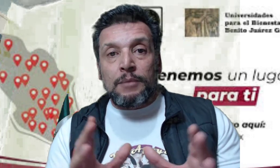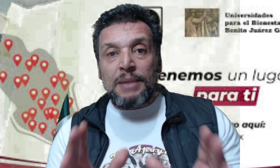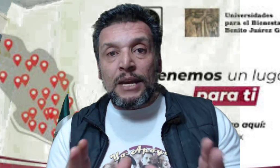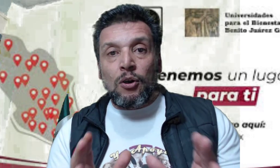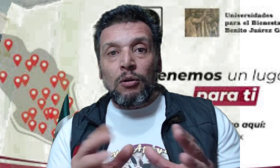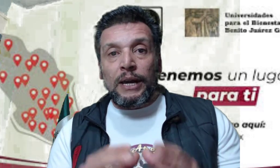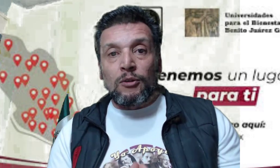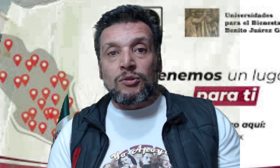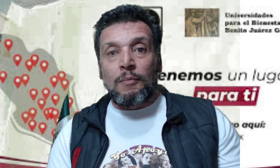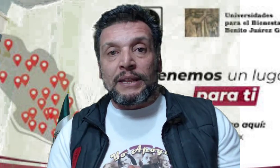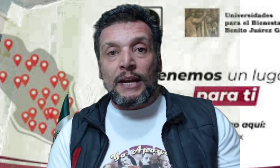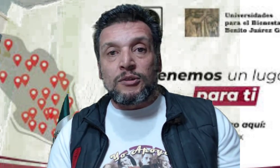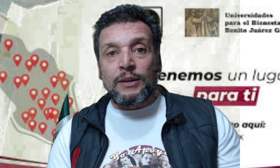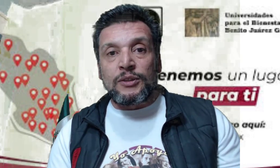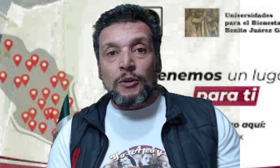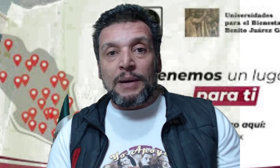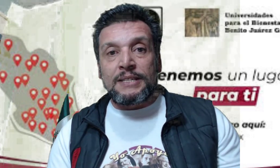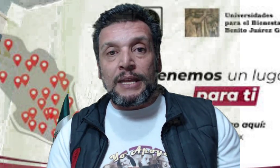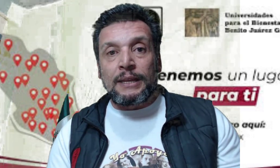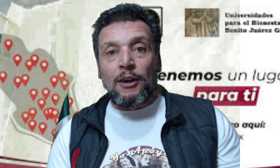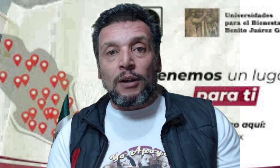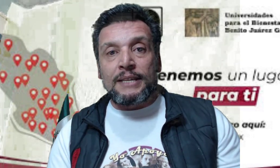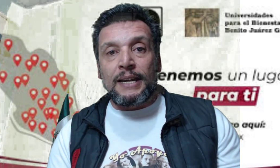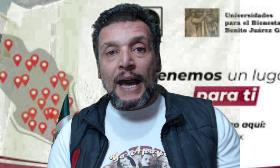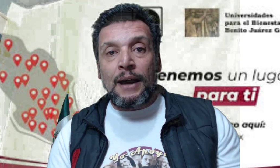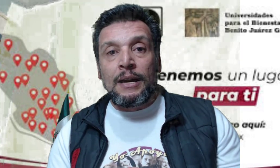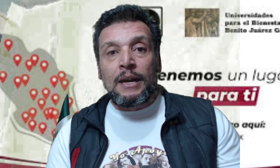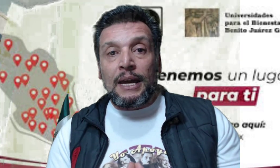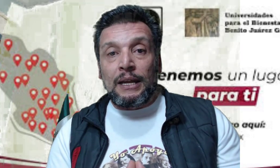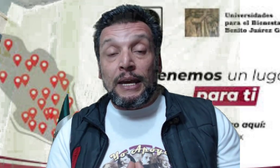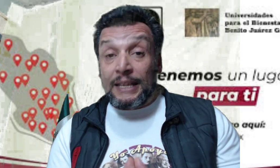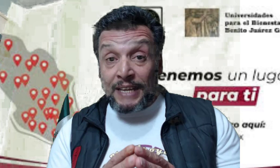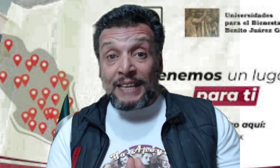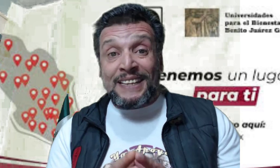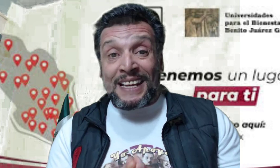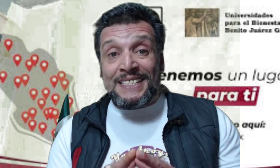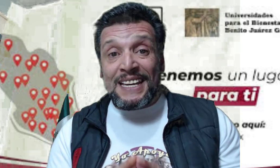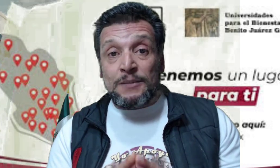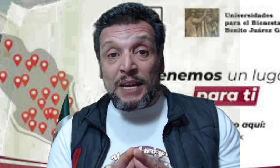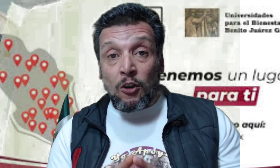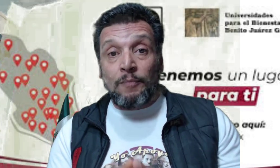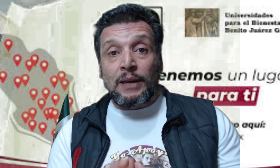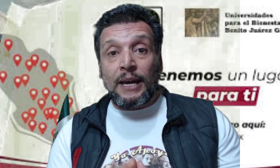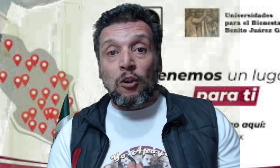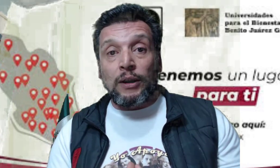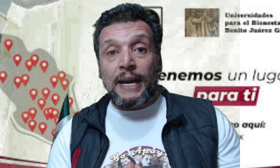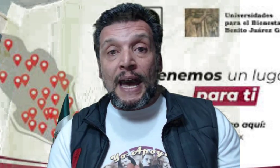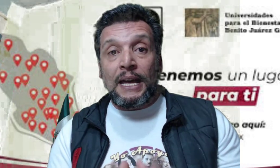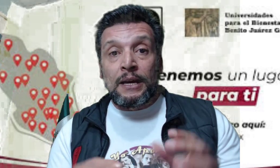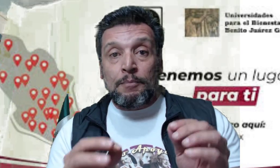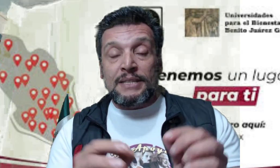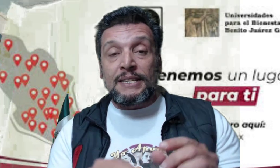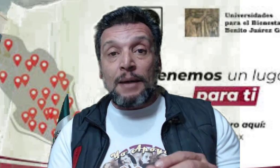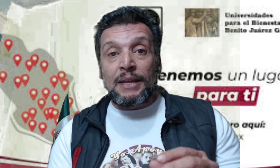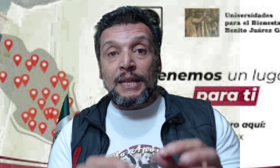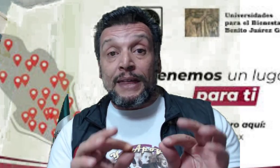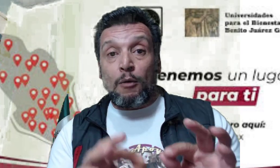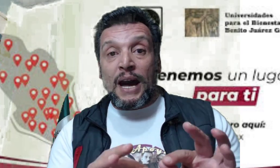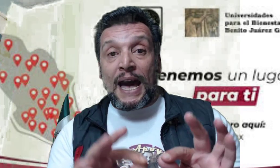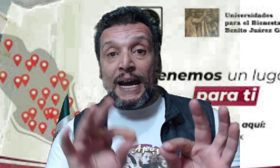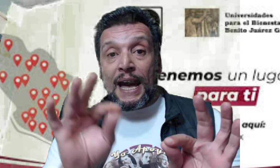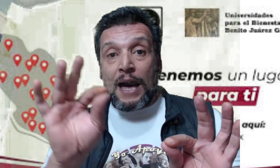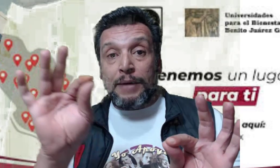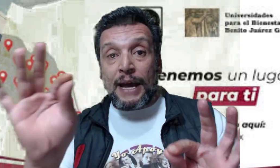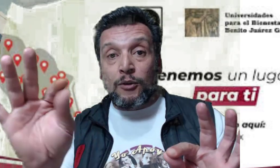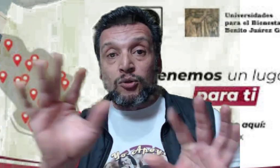también vino en los comentarios de nuestro presidente, lo que será el tren transísmico que correrá precisamente